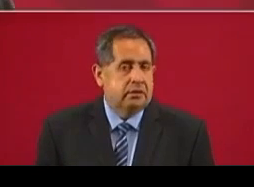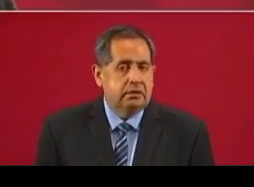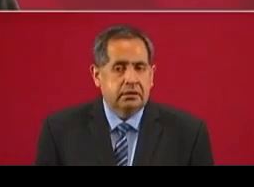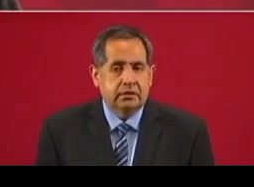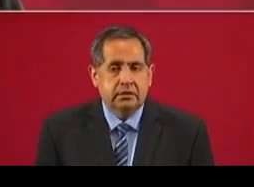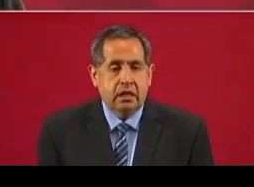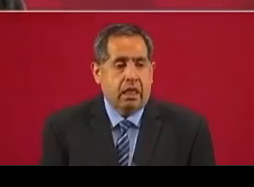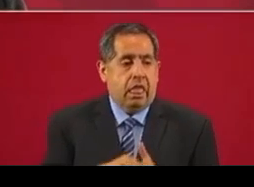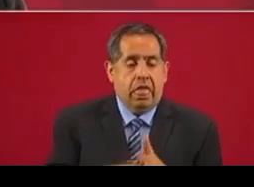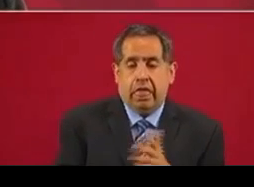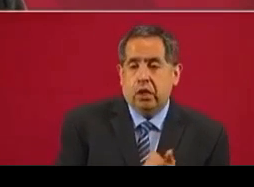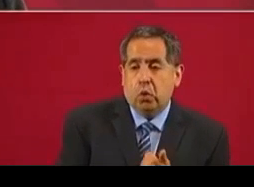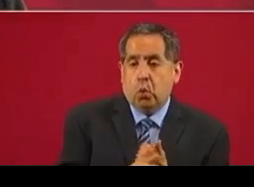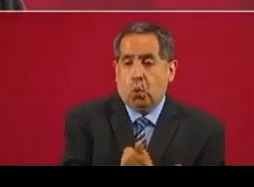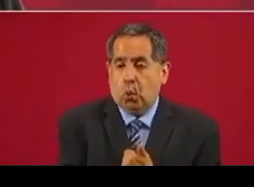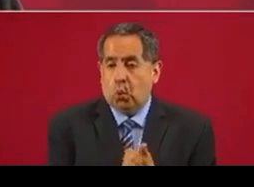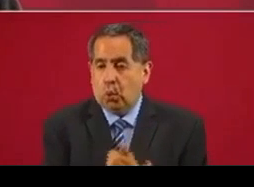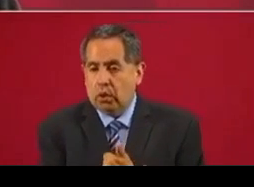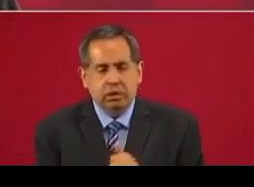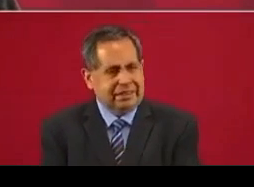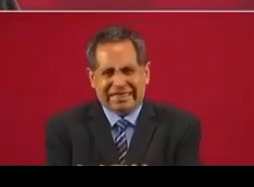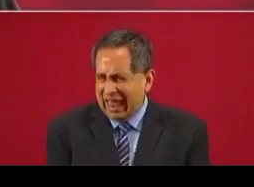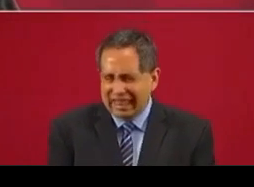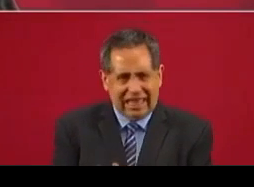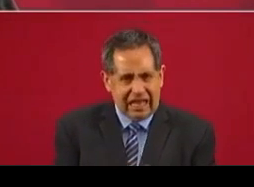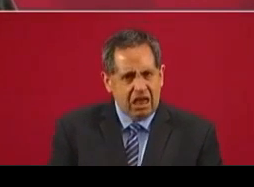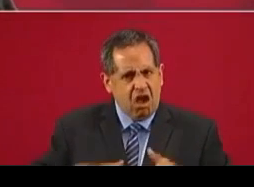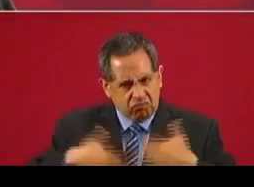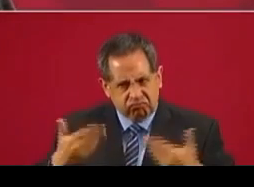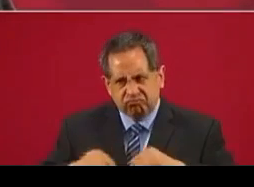ocultar la verdad